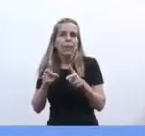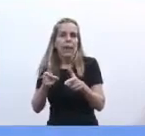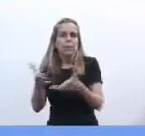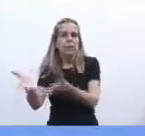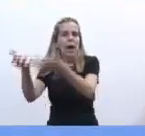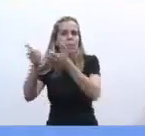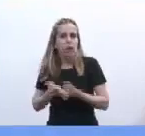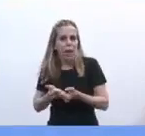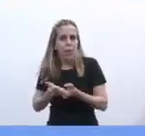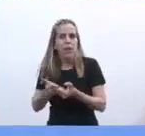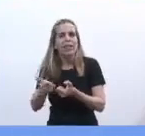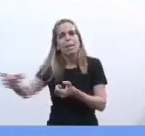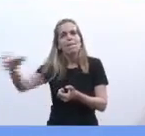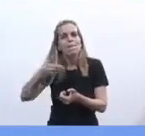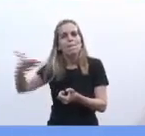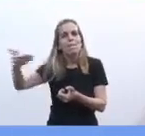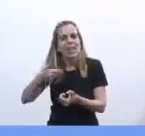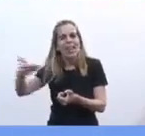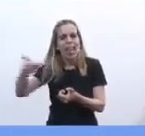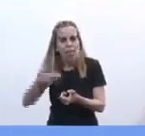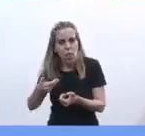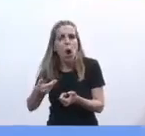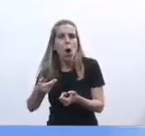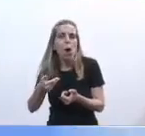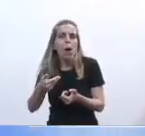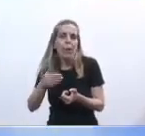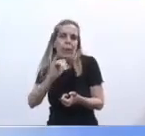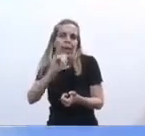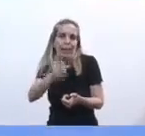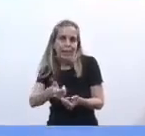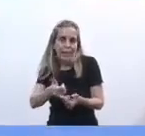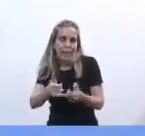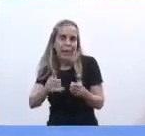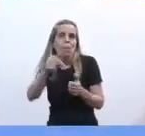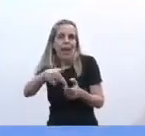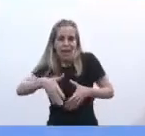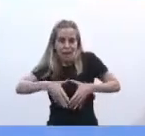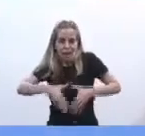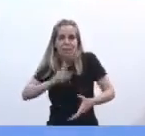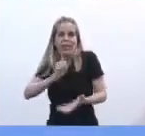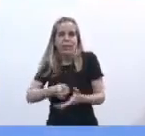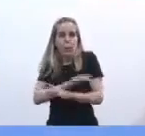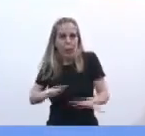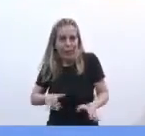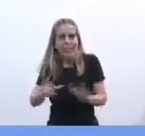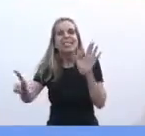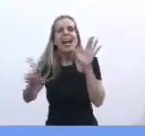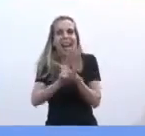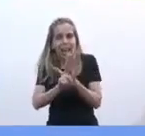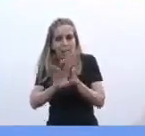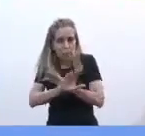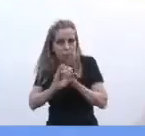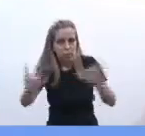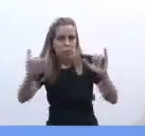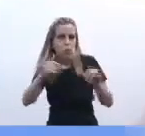y reclamando libres será ley minuto se